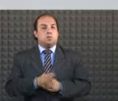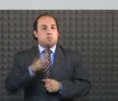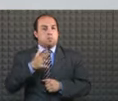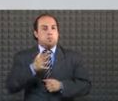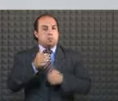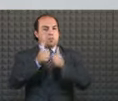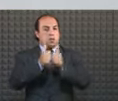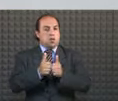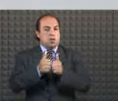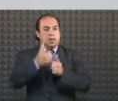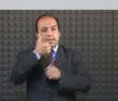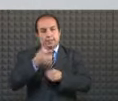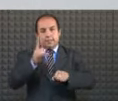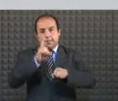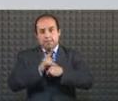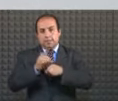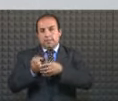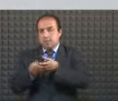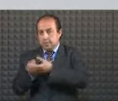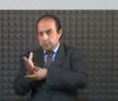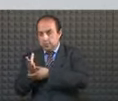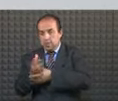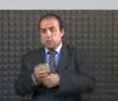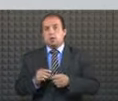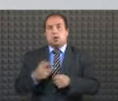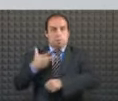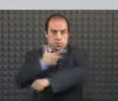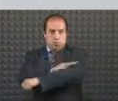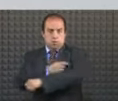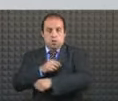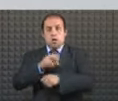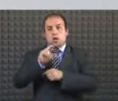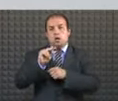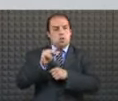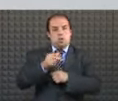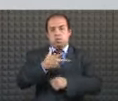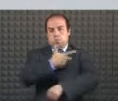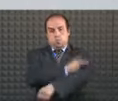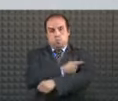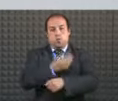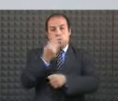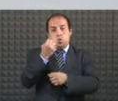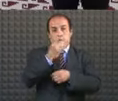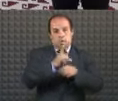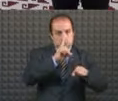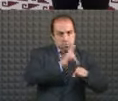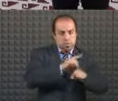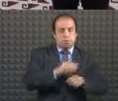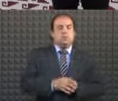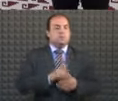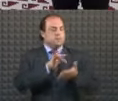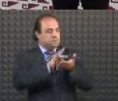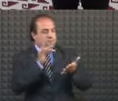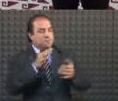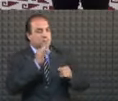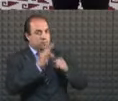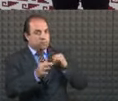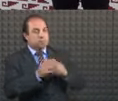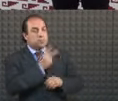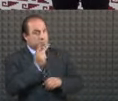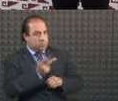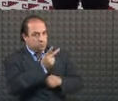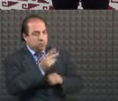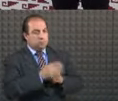de 6 días en salir y los no vacunados 9 días. Ok, muchas gracias. Y por último, me